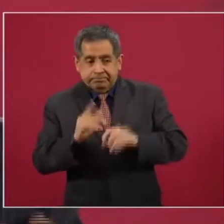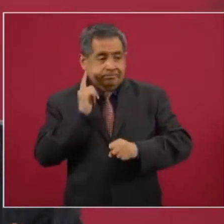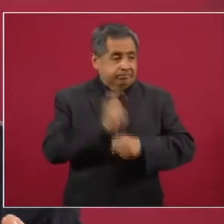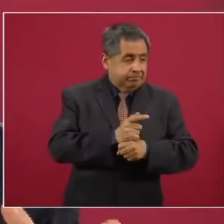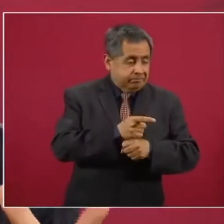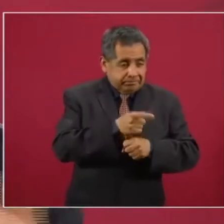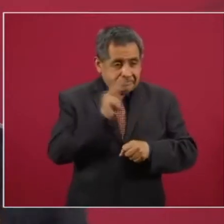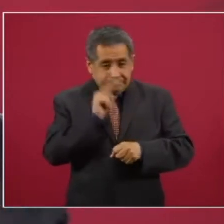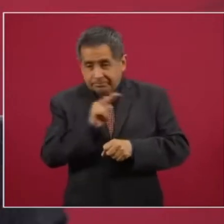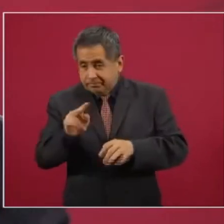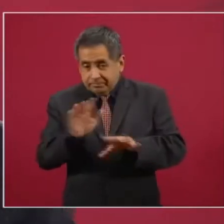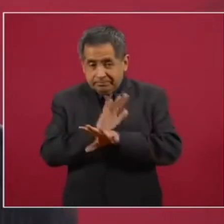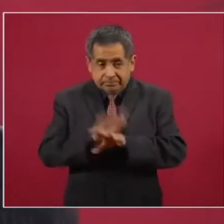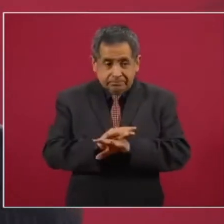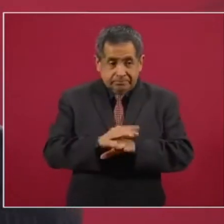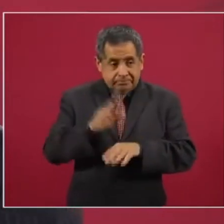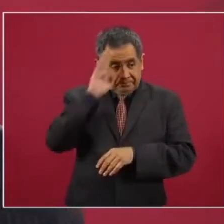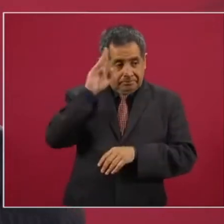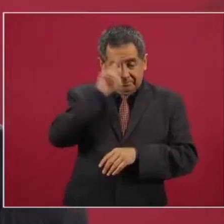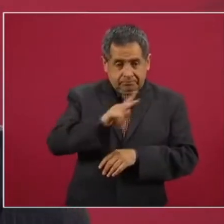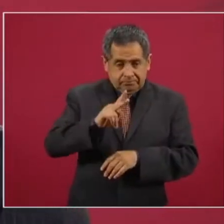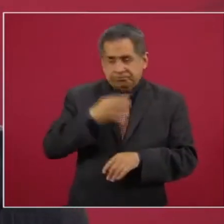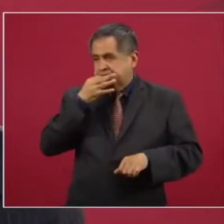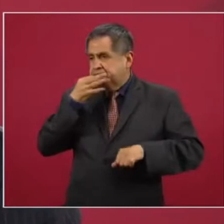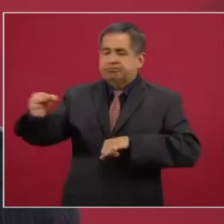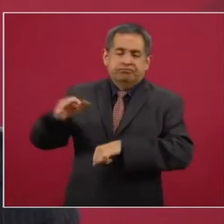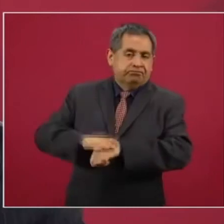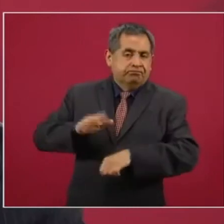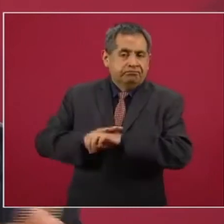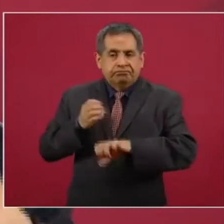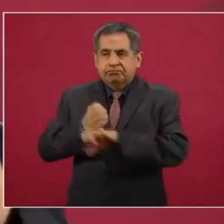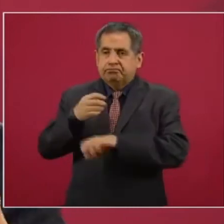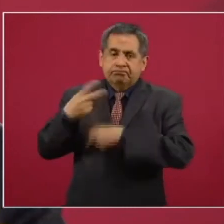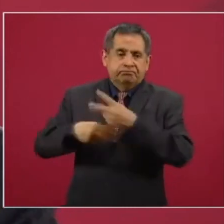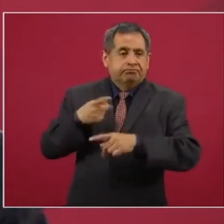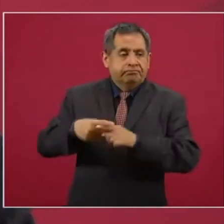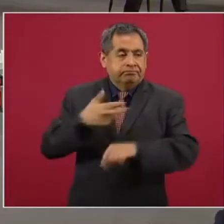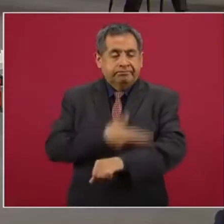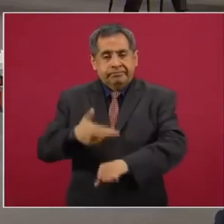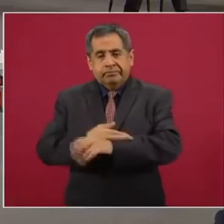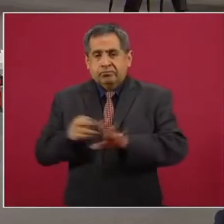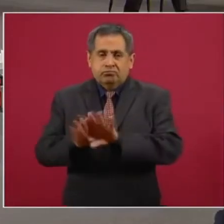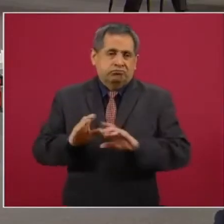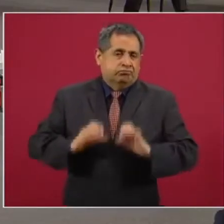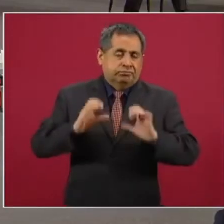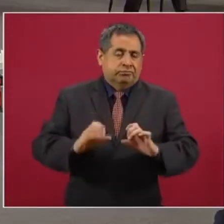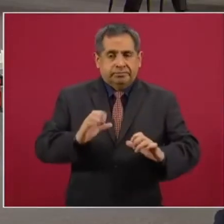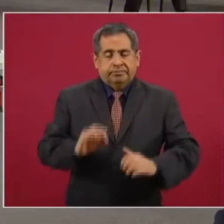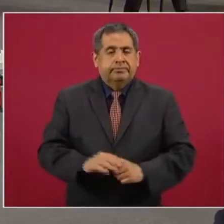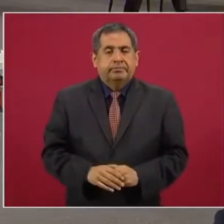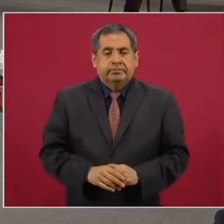un cambio, inmediatamente se comunicará a las entidades federativas para que extremen las precauciones.